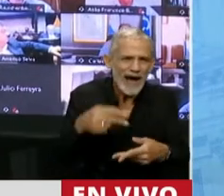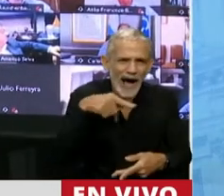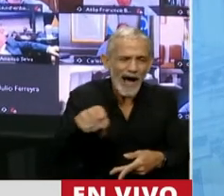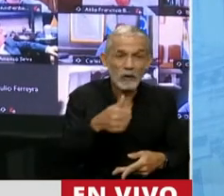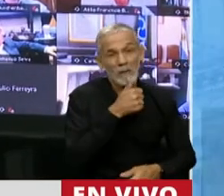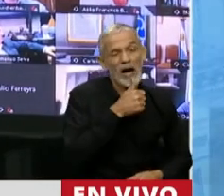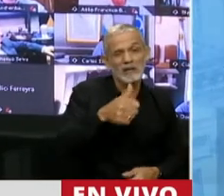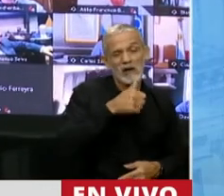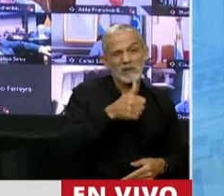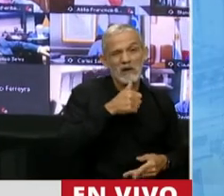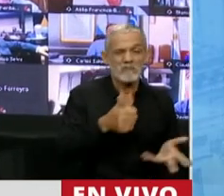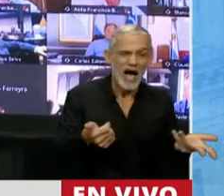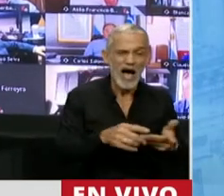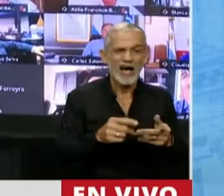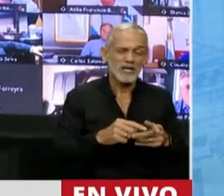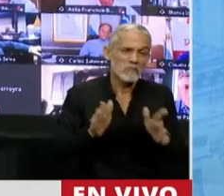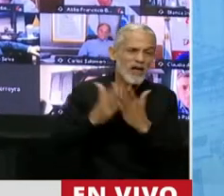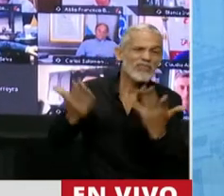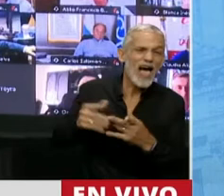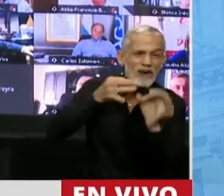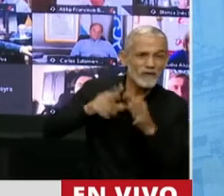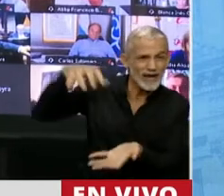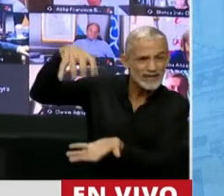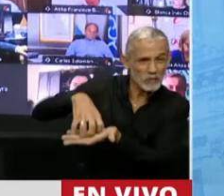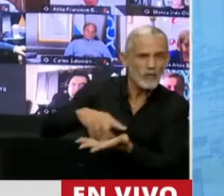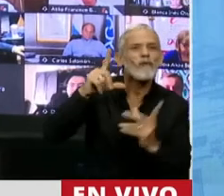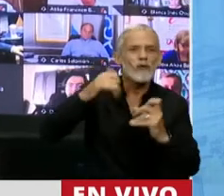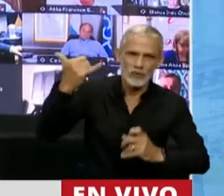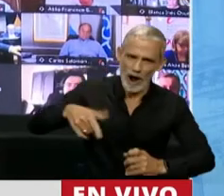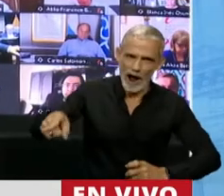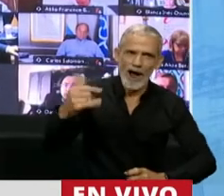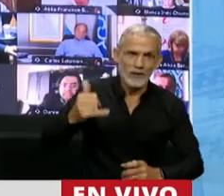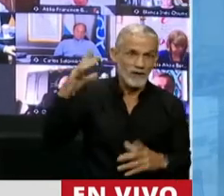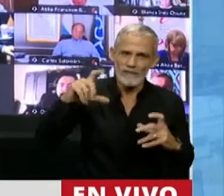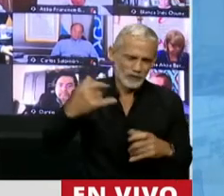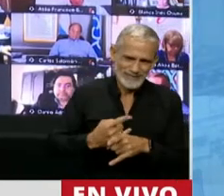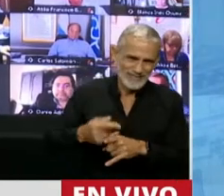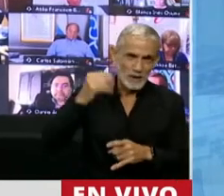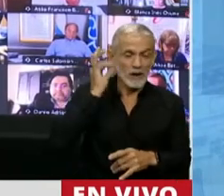mates con un canillita de un puesto de diario, y hay fotos porque donde iba había una cámara.